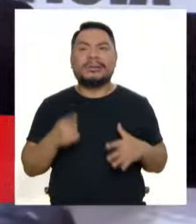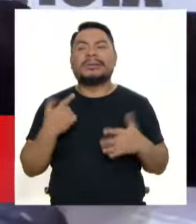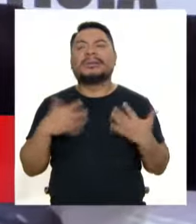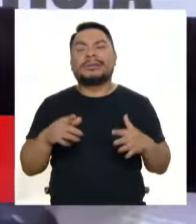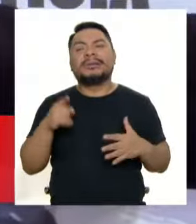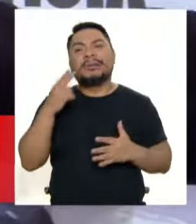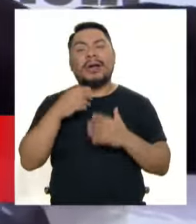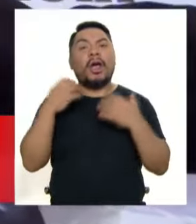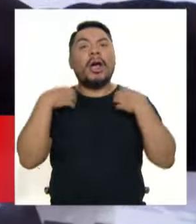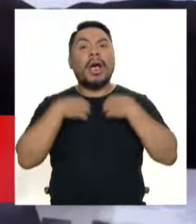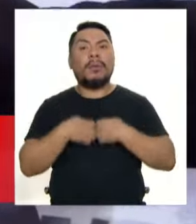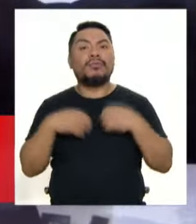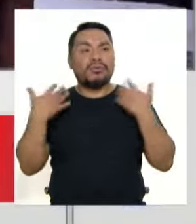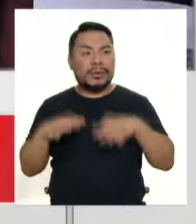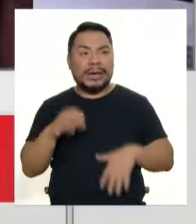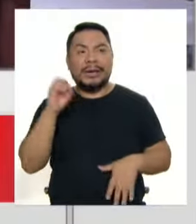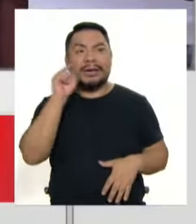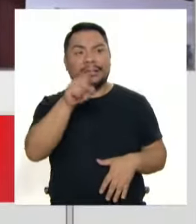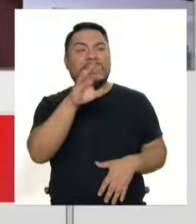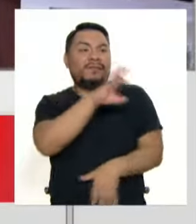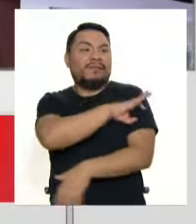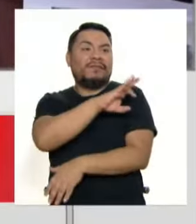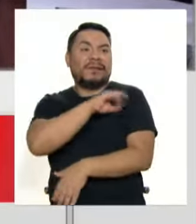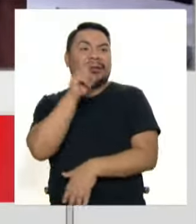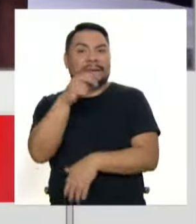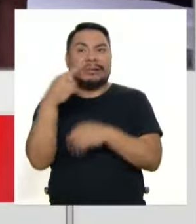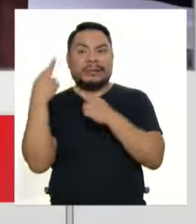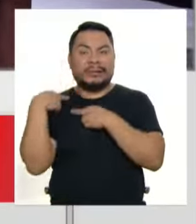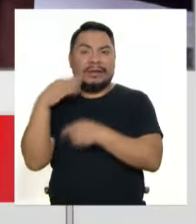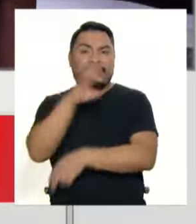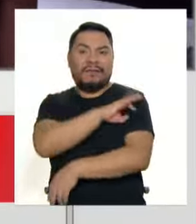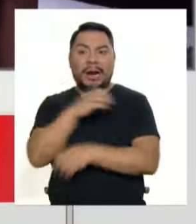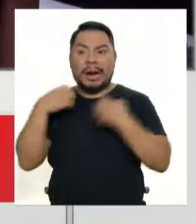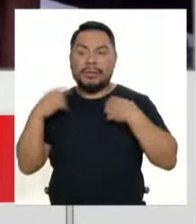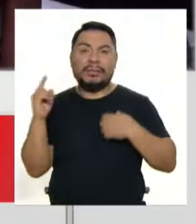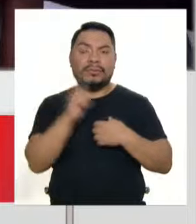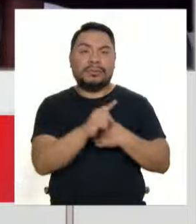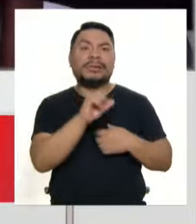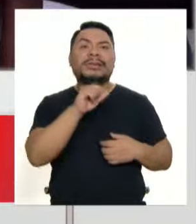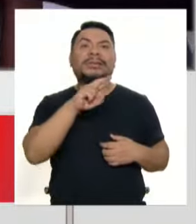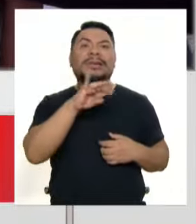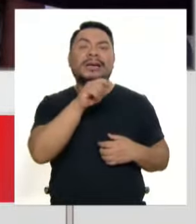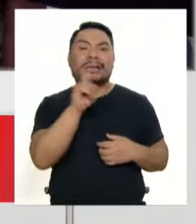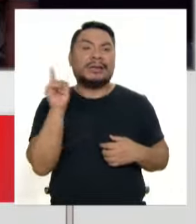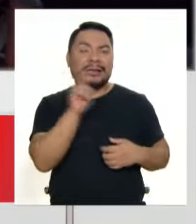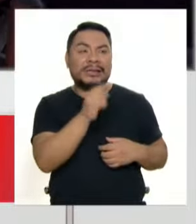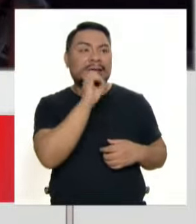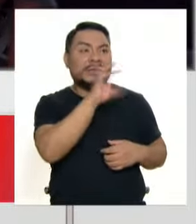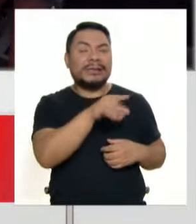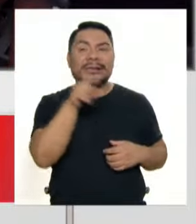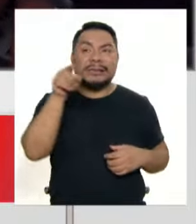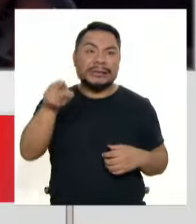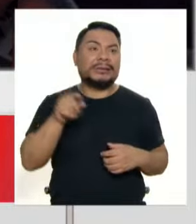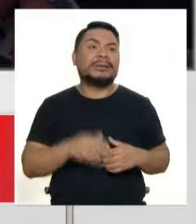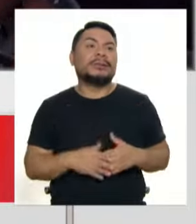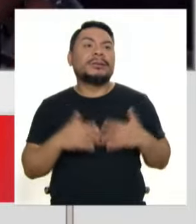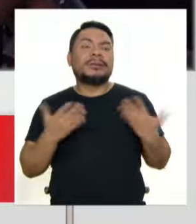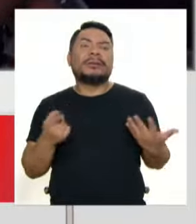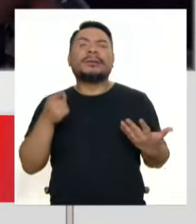ya el abogado entró a hablar con la fiscal a cargo, ¿no? Sara Castro Sánchez, indicó de que